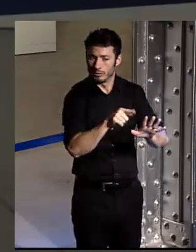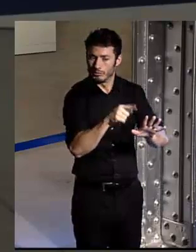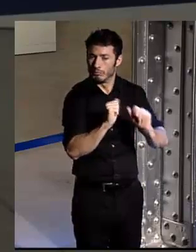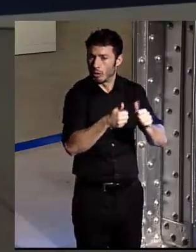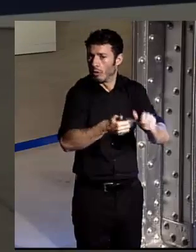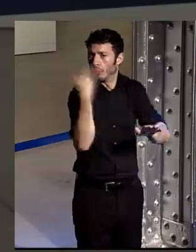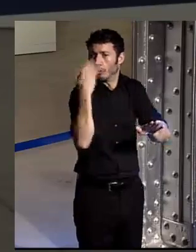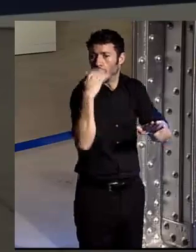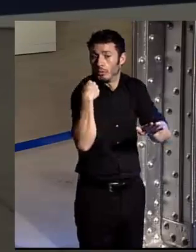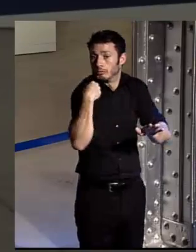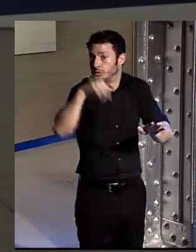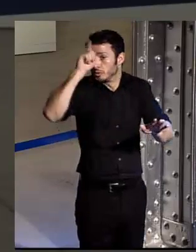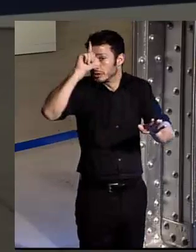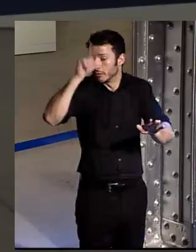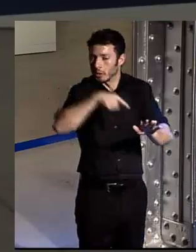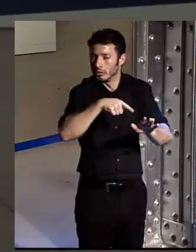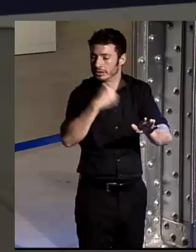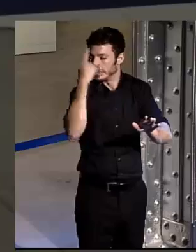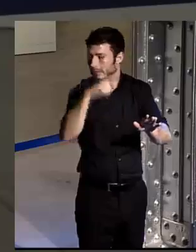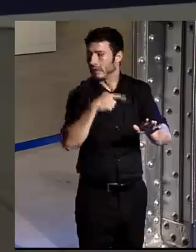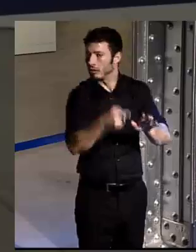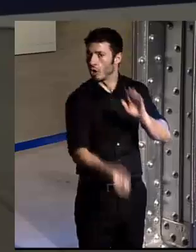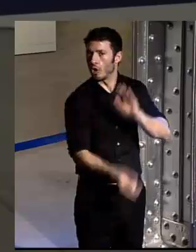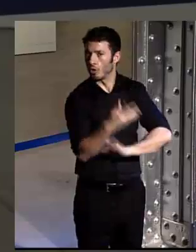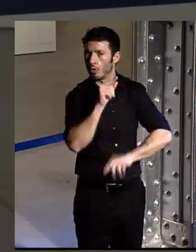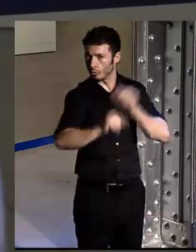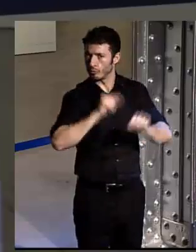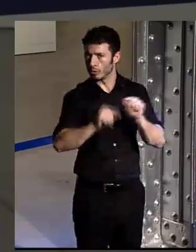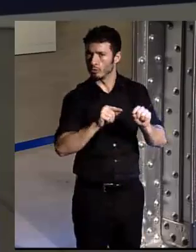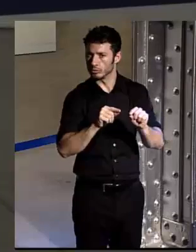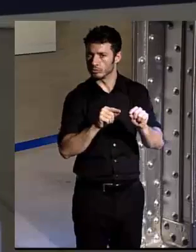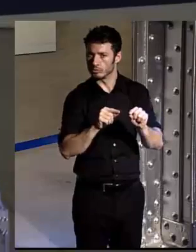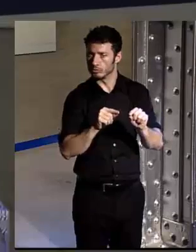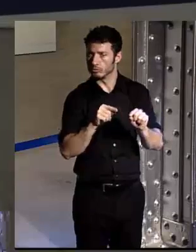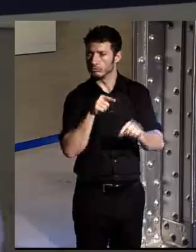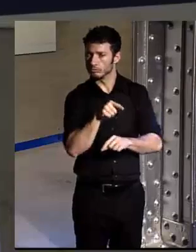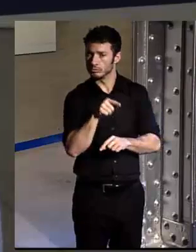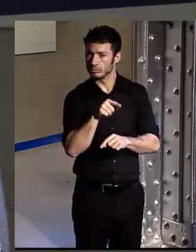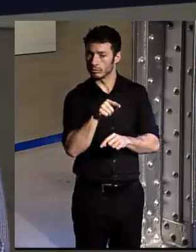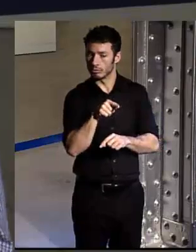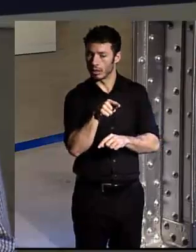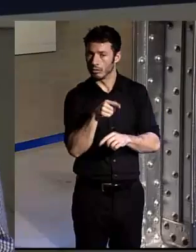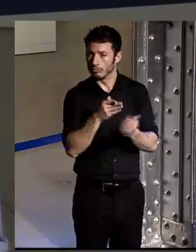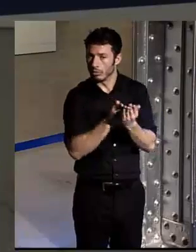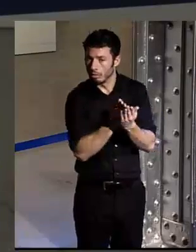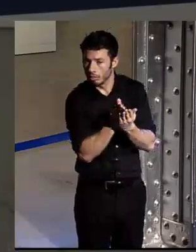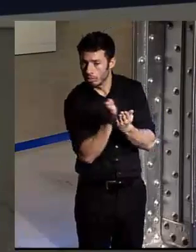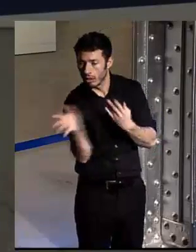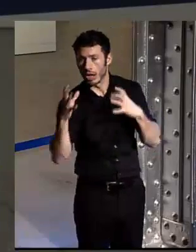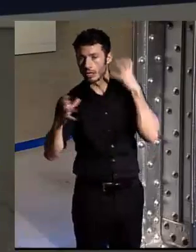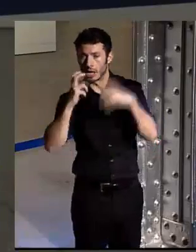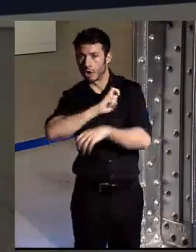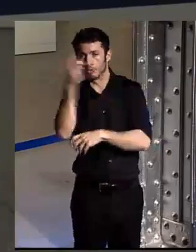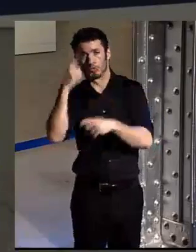pero que están ahí y son de origen viral y han llevado a veces genes de otros seres vivos, animales